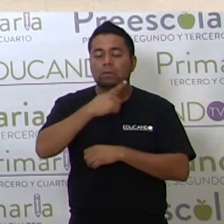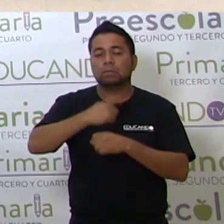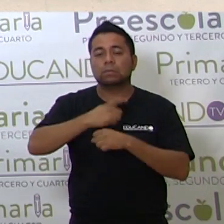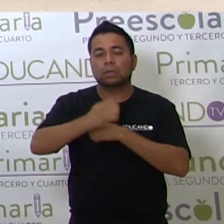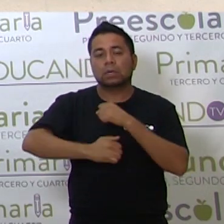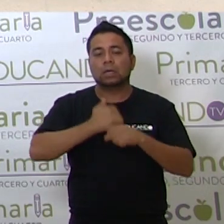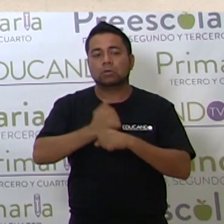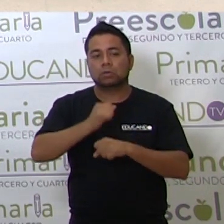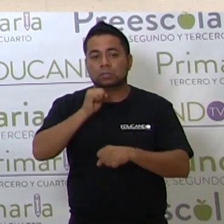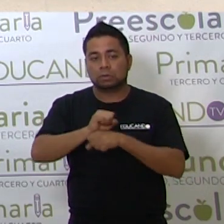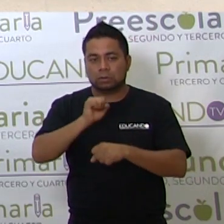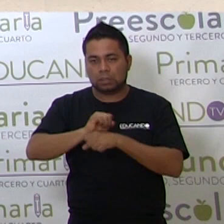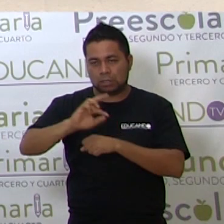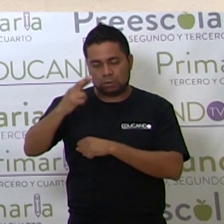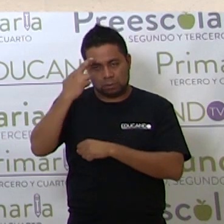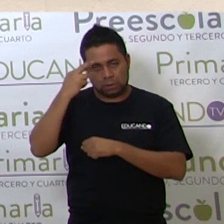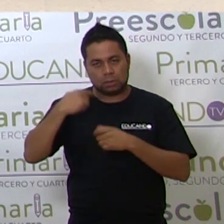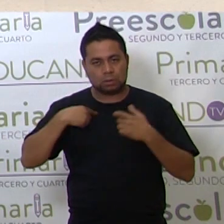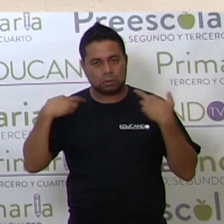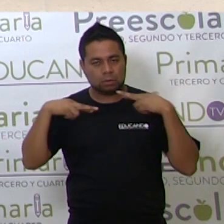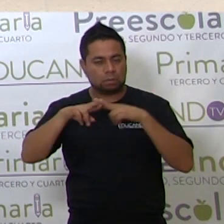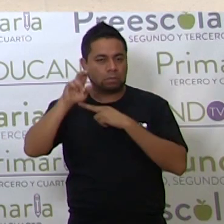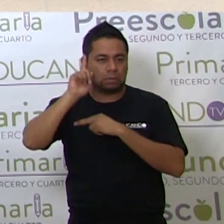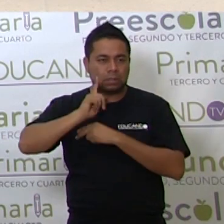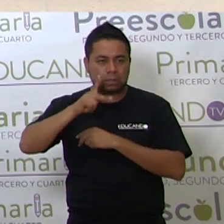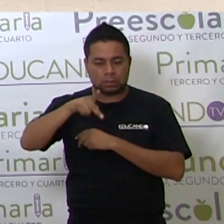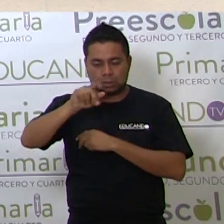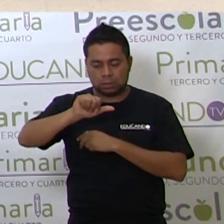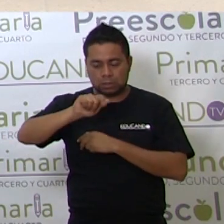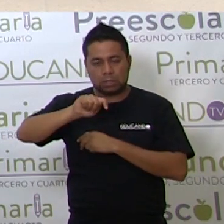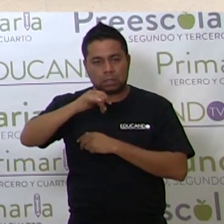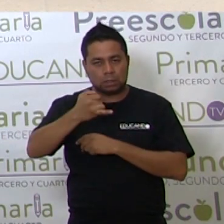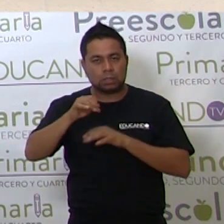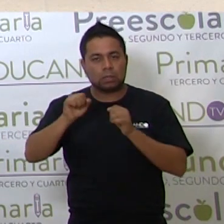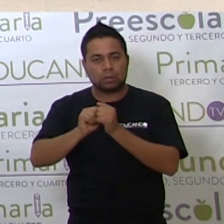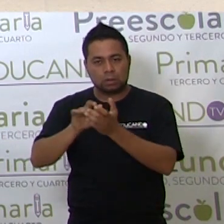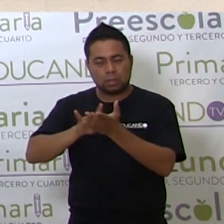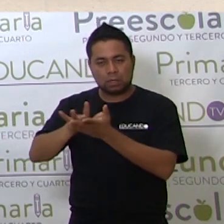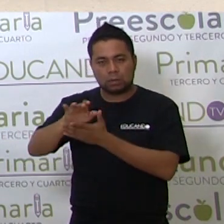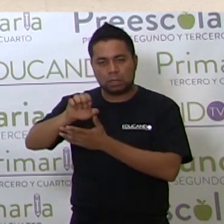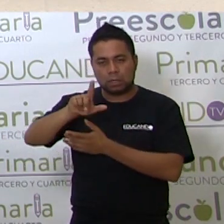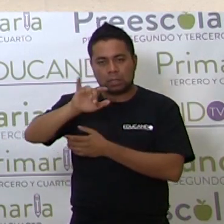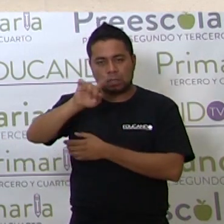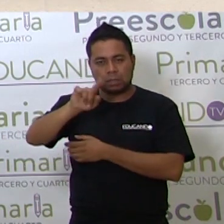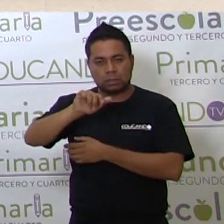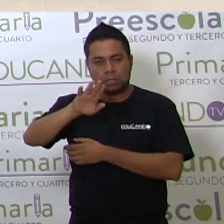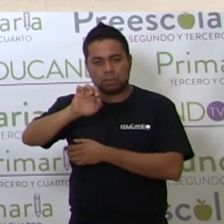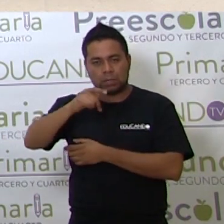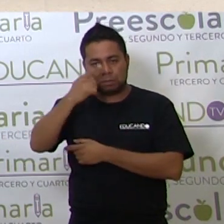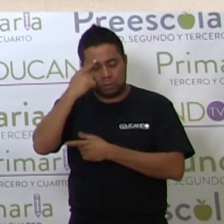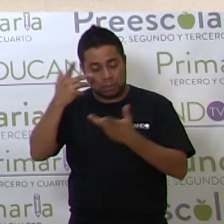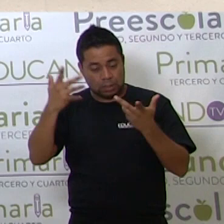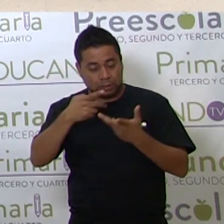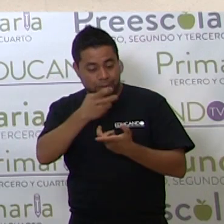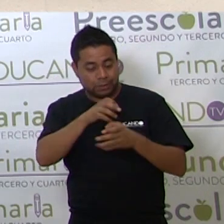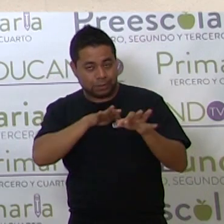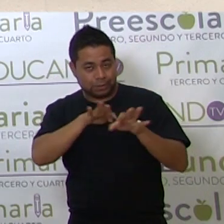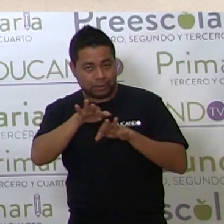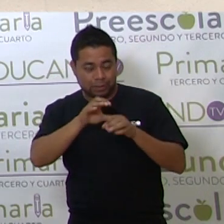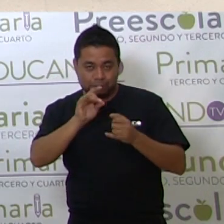de secundaria recuerden soy la maestra katyusha toledo en apoyo con la maestra lisa vida aquí no para llevar a cabo este trabajo